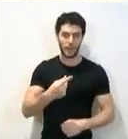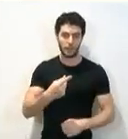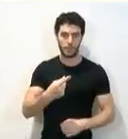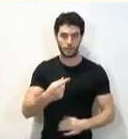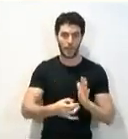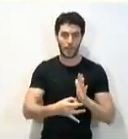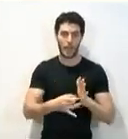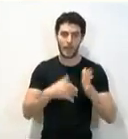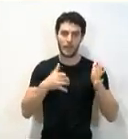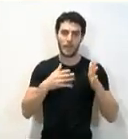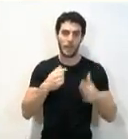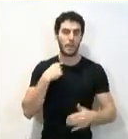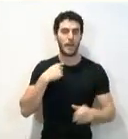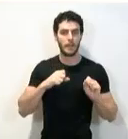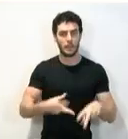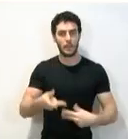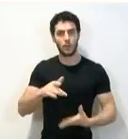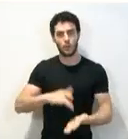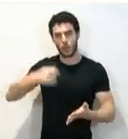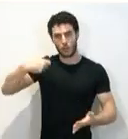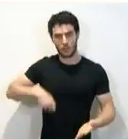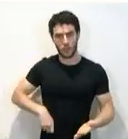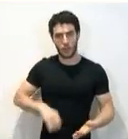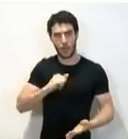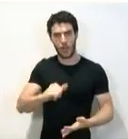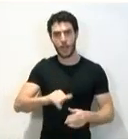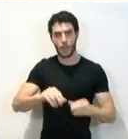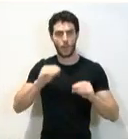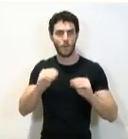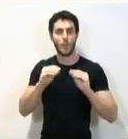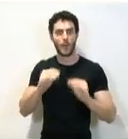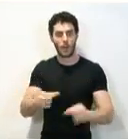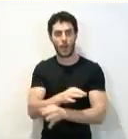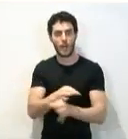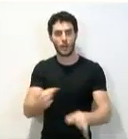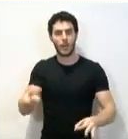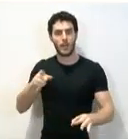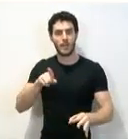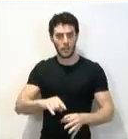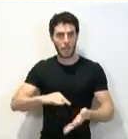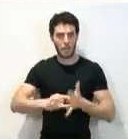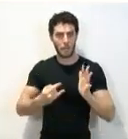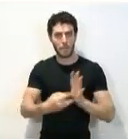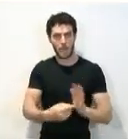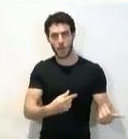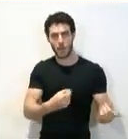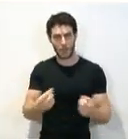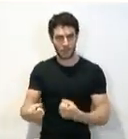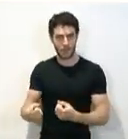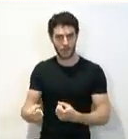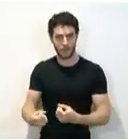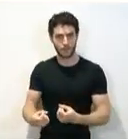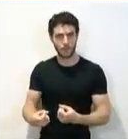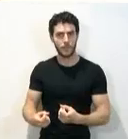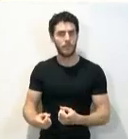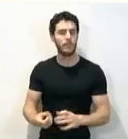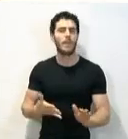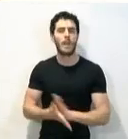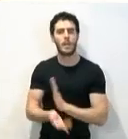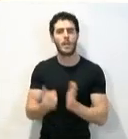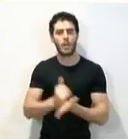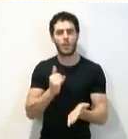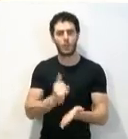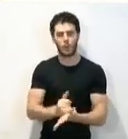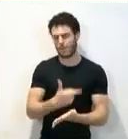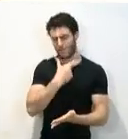calidad asistencial, cuando los profesionales cuentan con la formación adecuada y los medios necesarios. No es una prueba tan compleja,